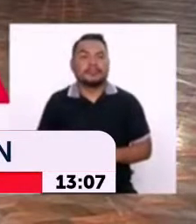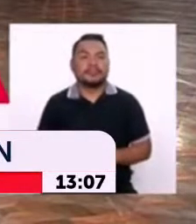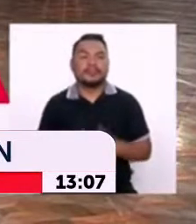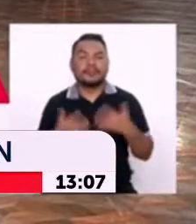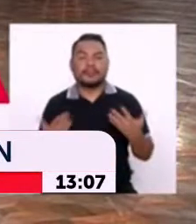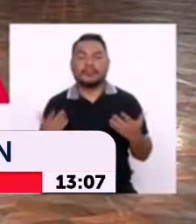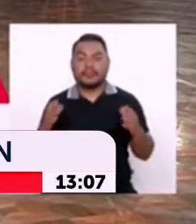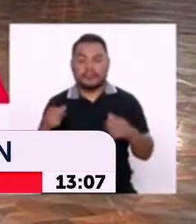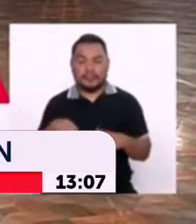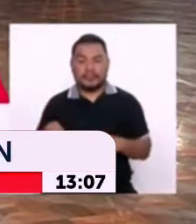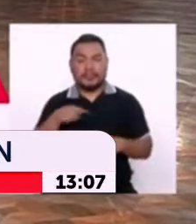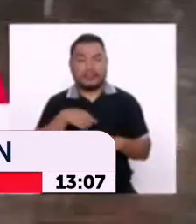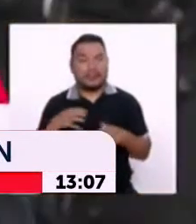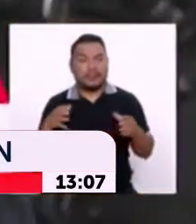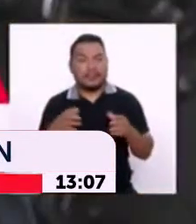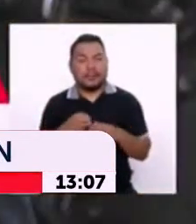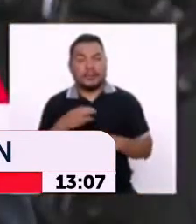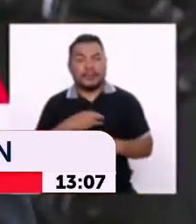El sector interior